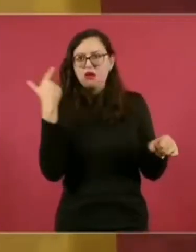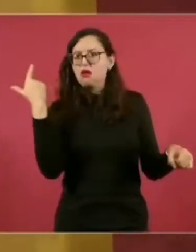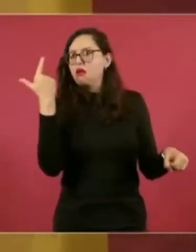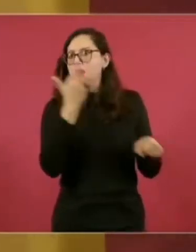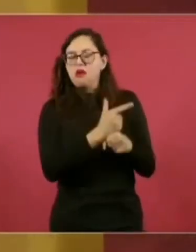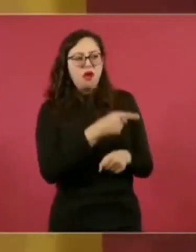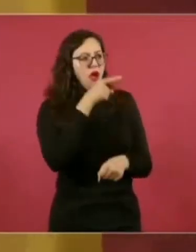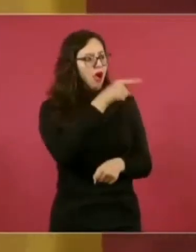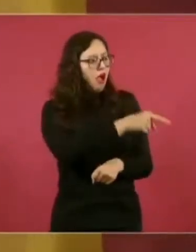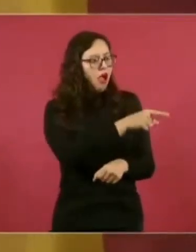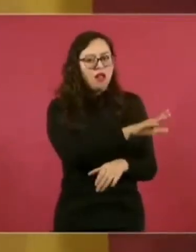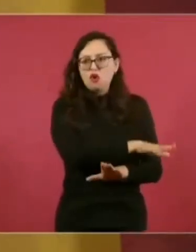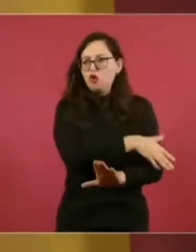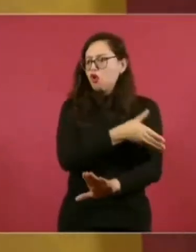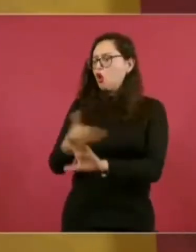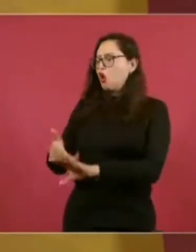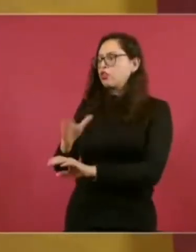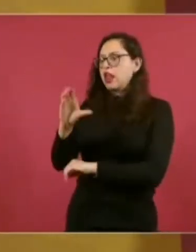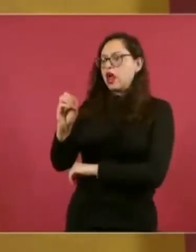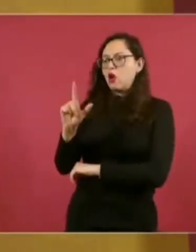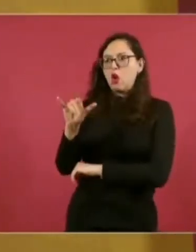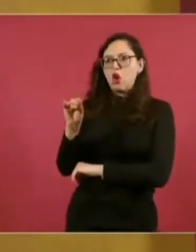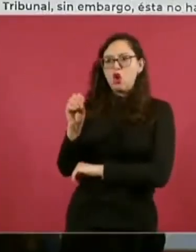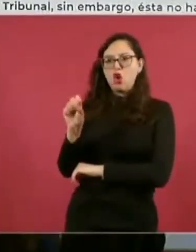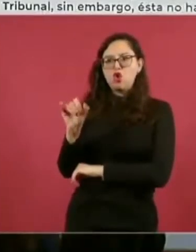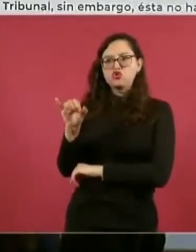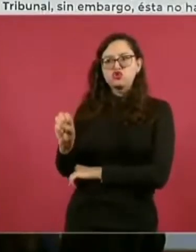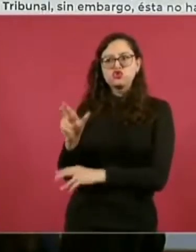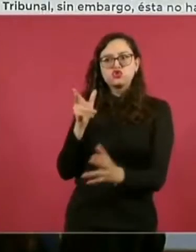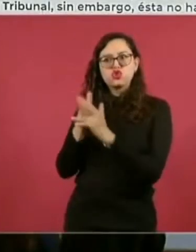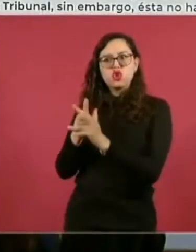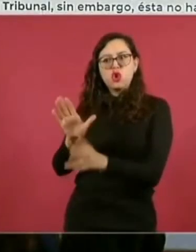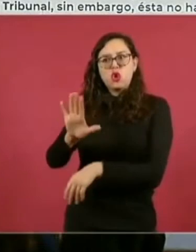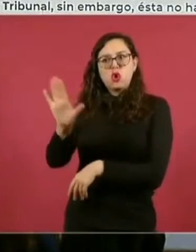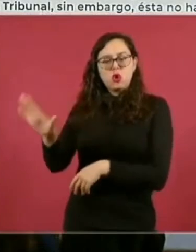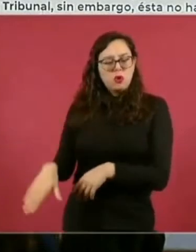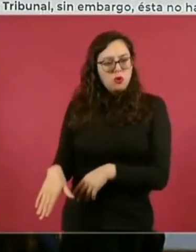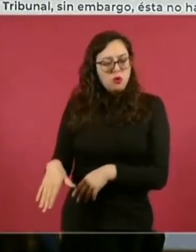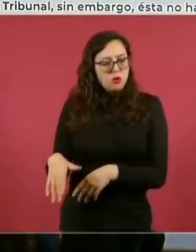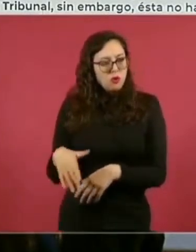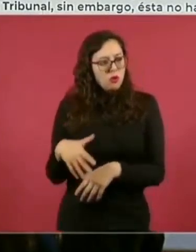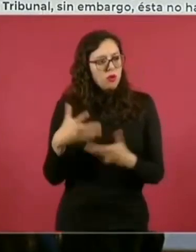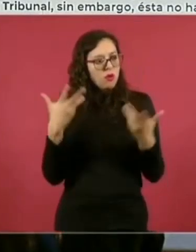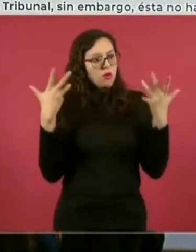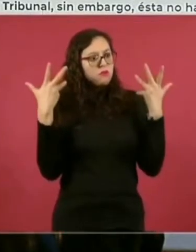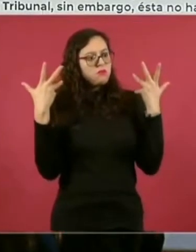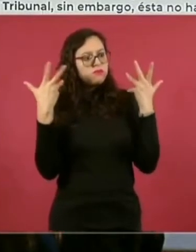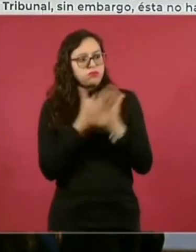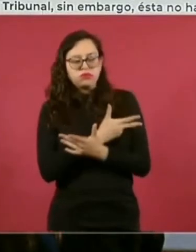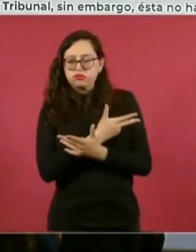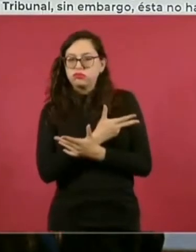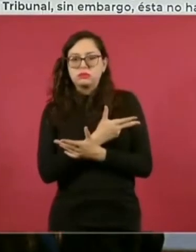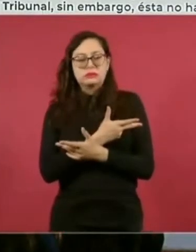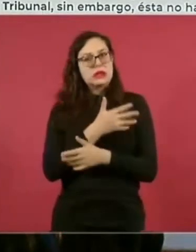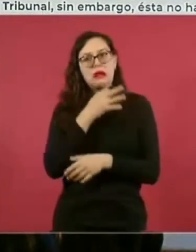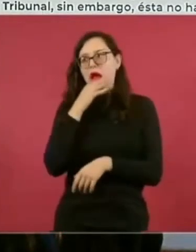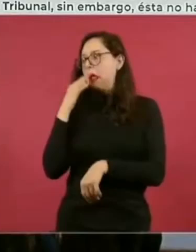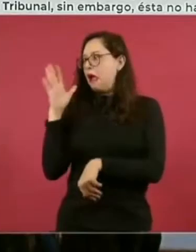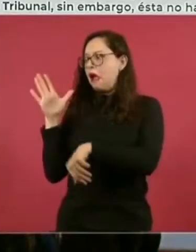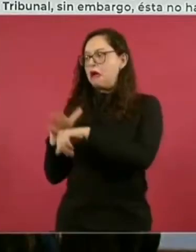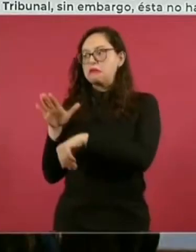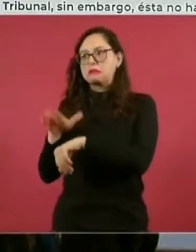probable participación en el homicidio de Luis Donaldo Colosio Murrieta,